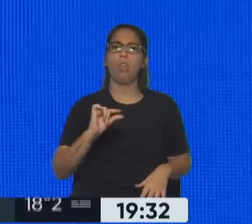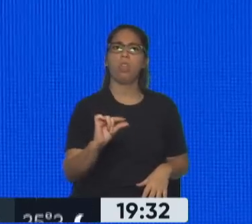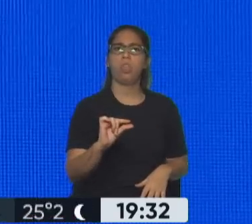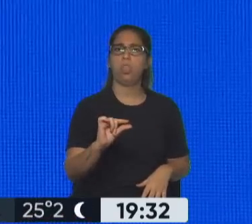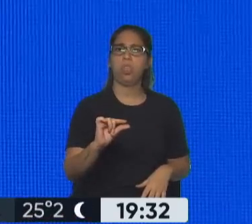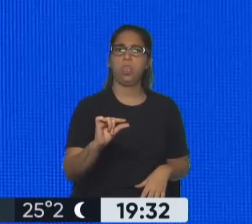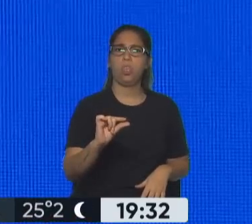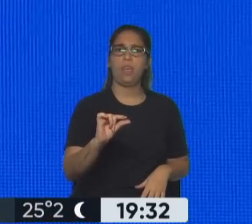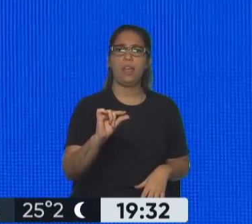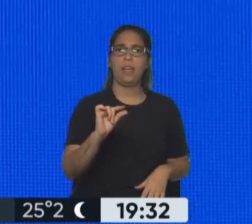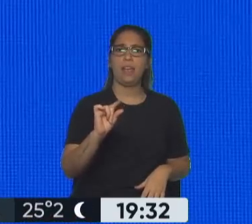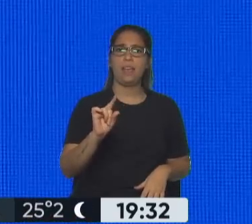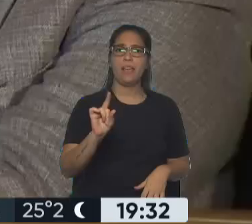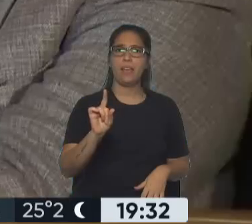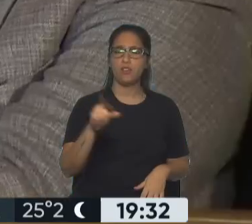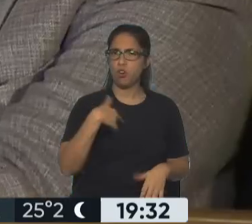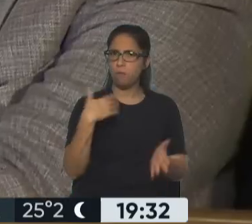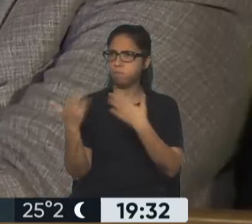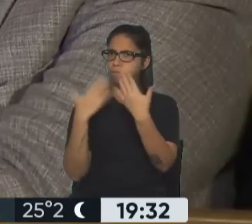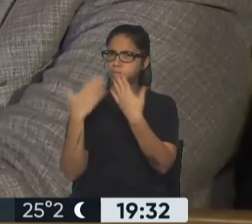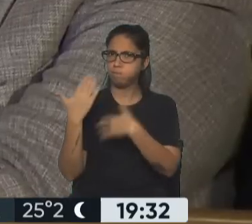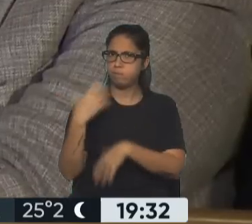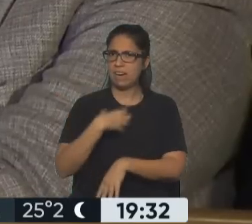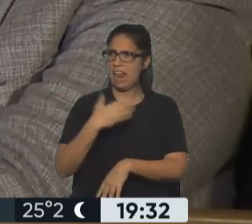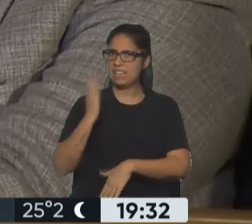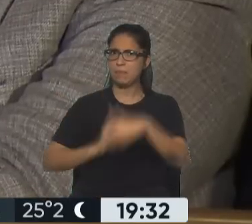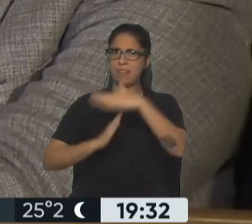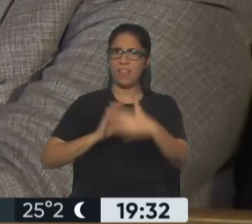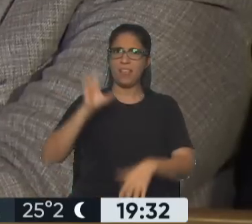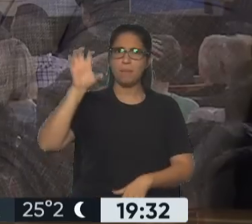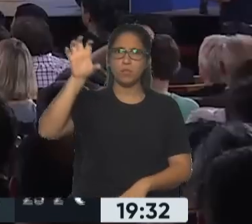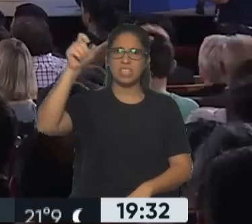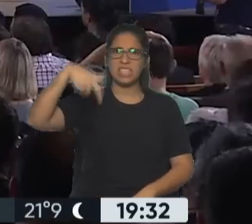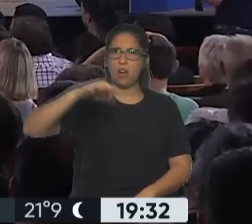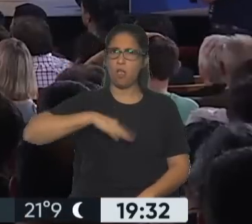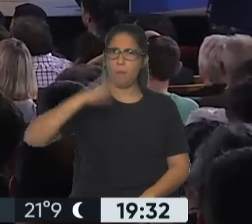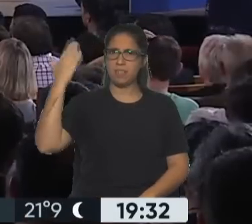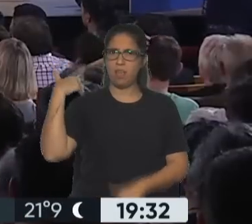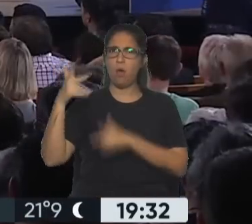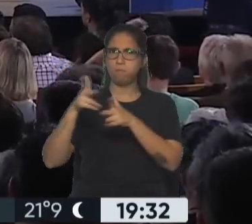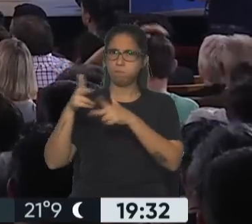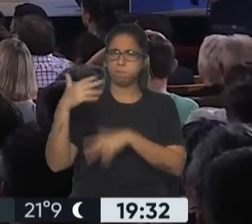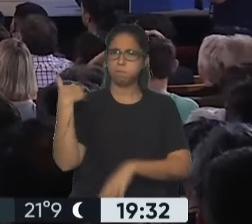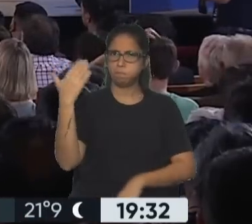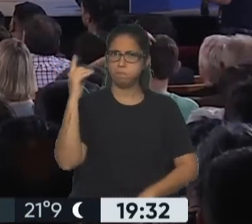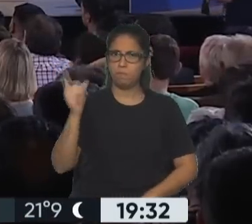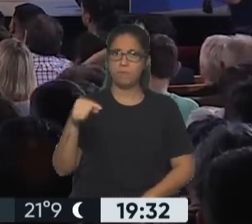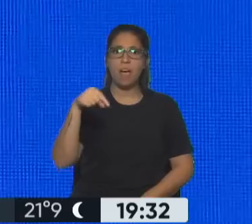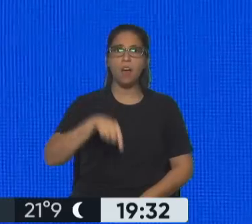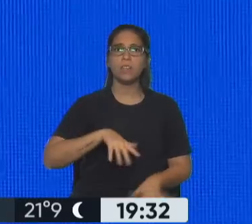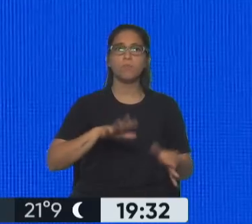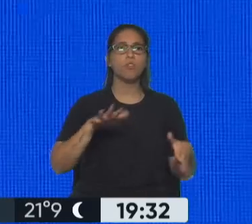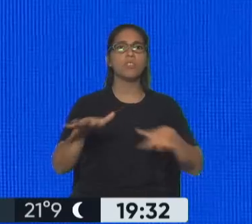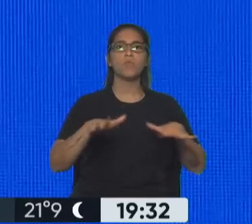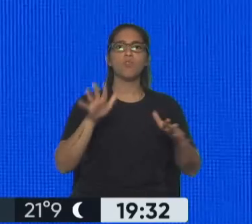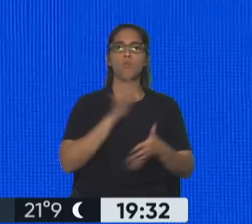se nos produce... Esto lo charlé inclusive en la clase magistral que dimos en Chaco el año pasado cuando dije que estamos frente a un nuevo